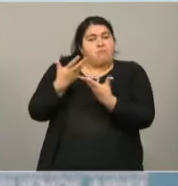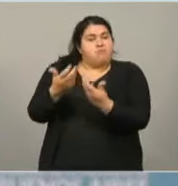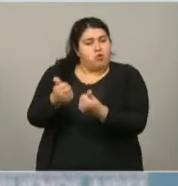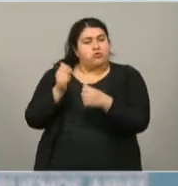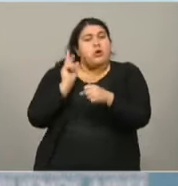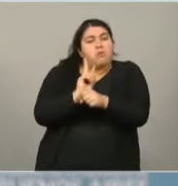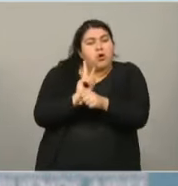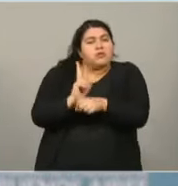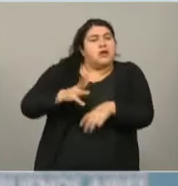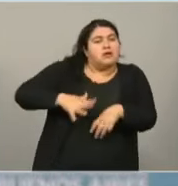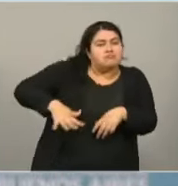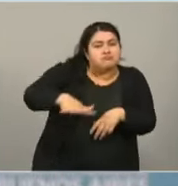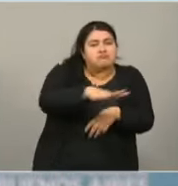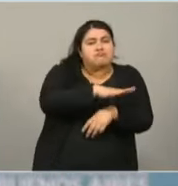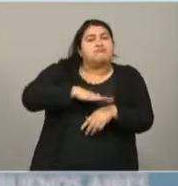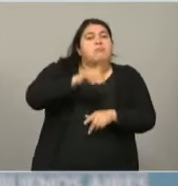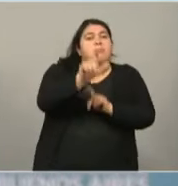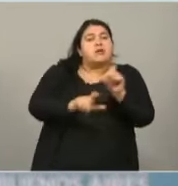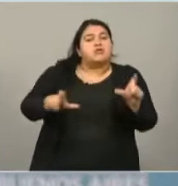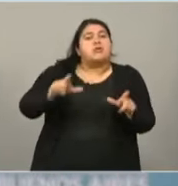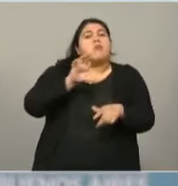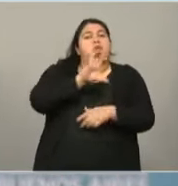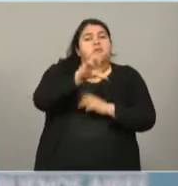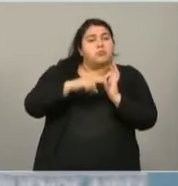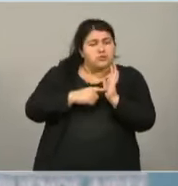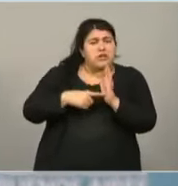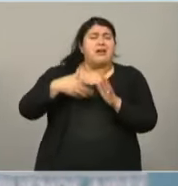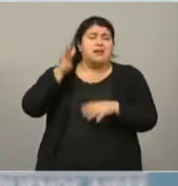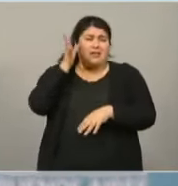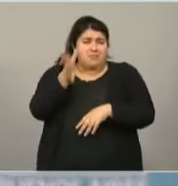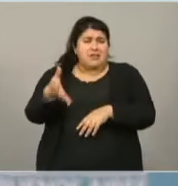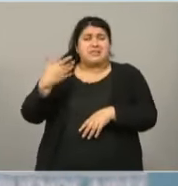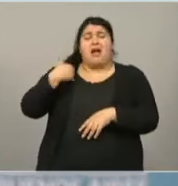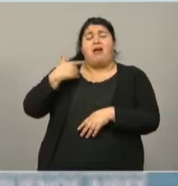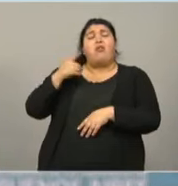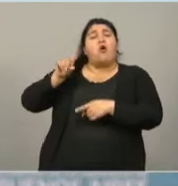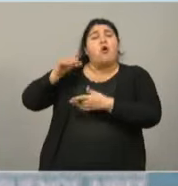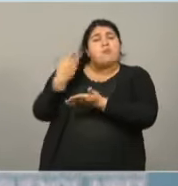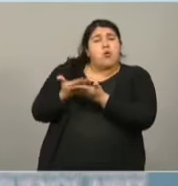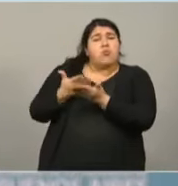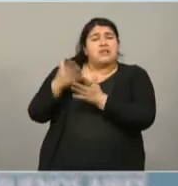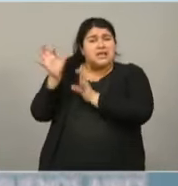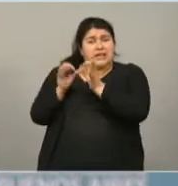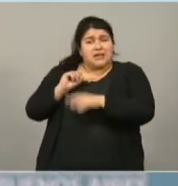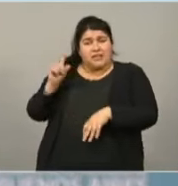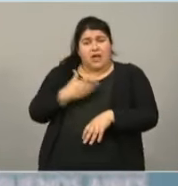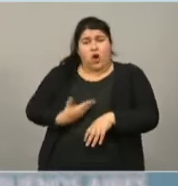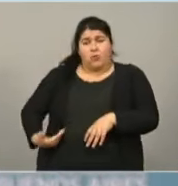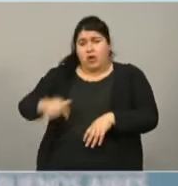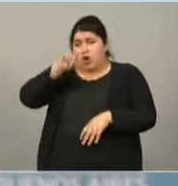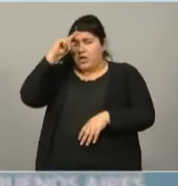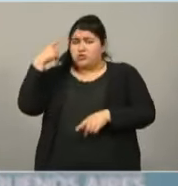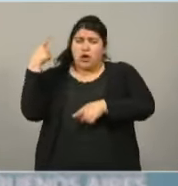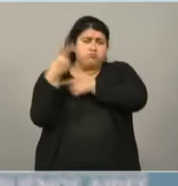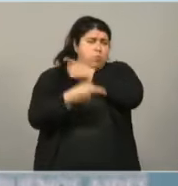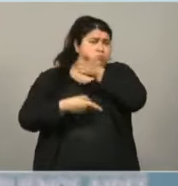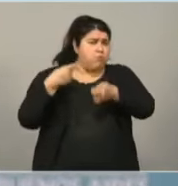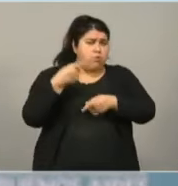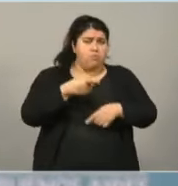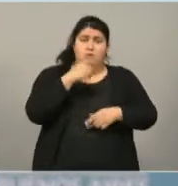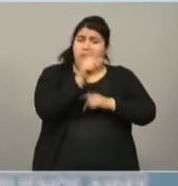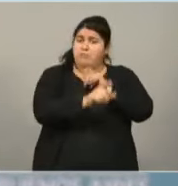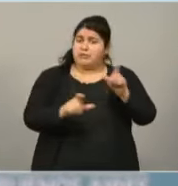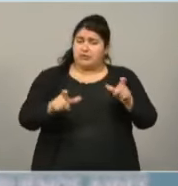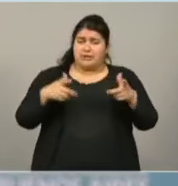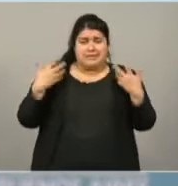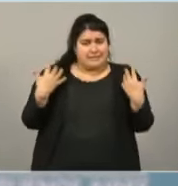proteja a los bonaerenses en el contexto de tanta agresión por parte de las políticas nacionales y en lo que va este